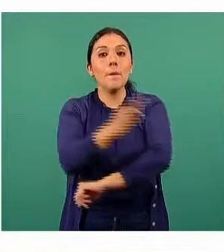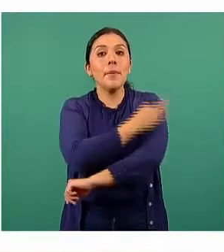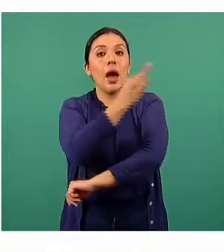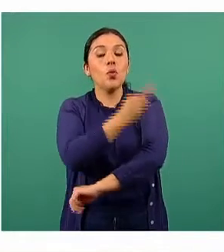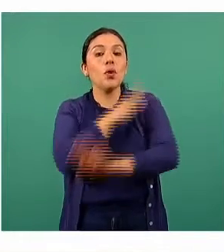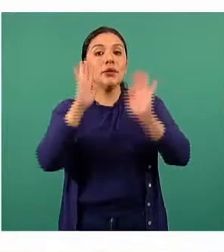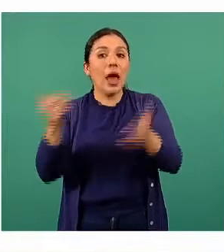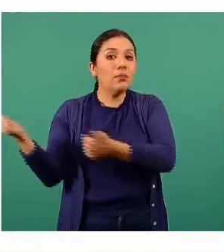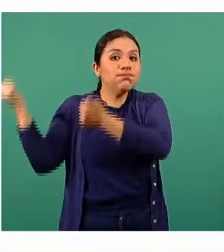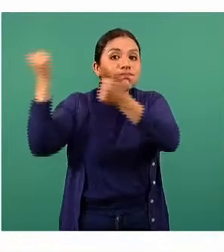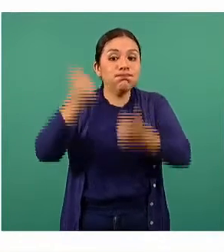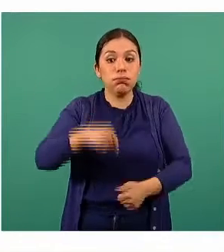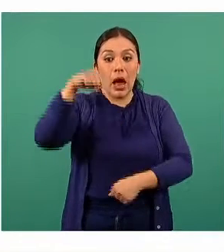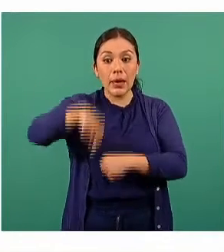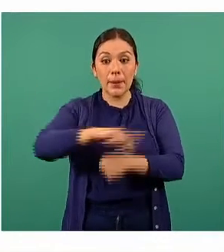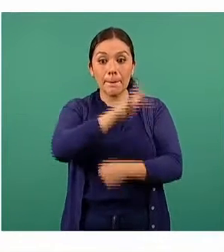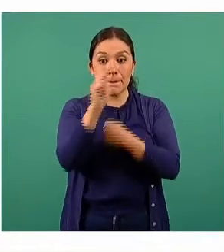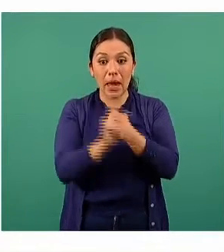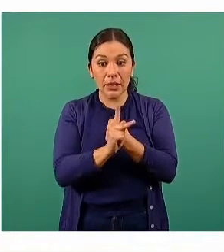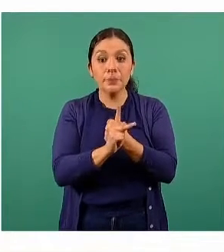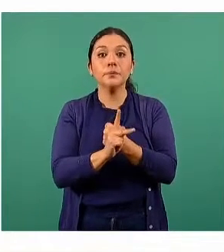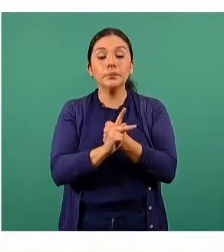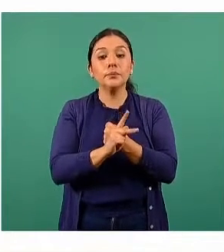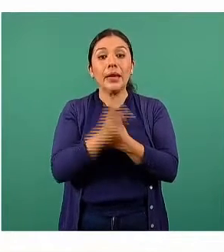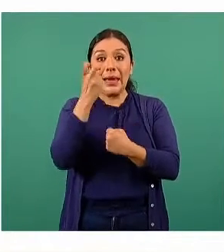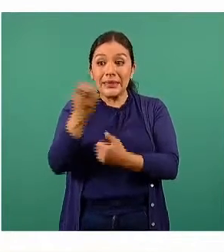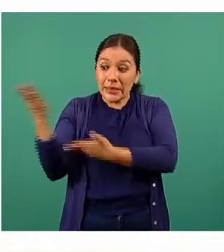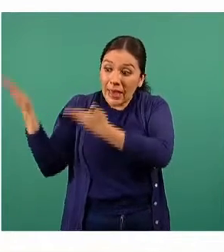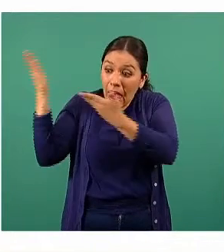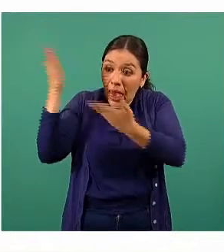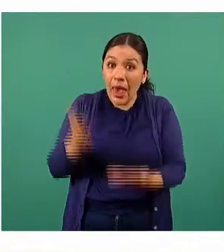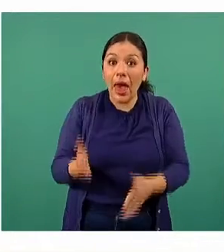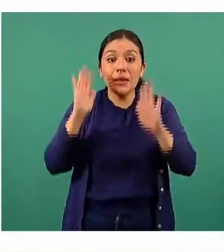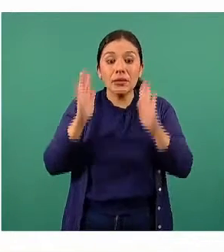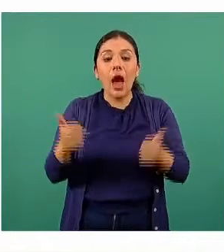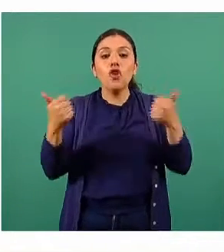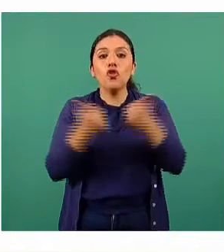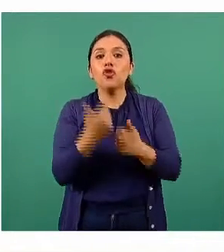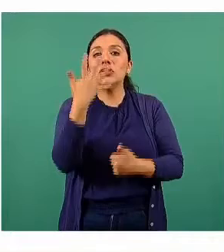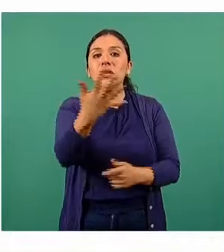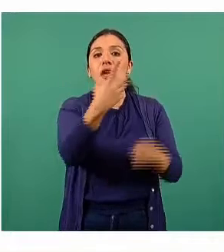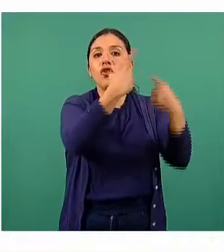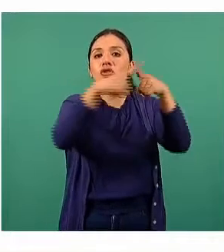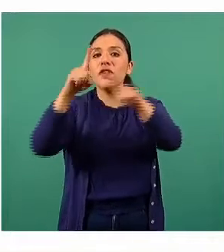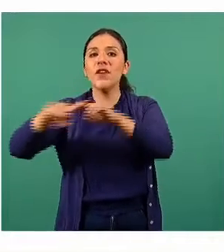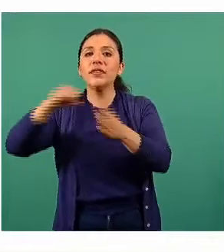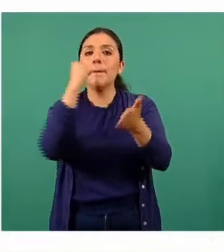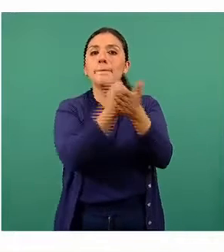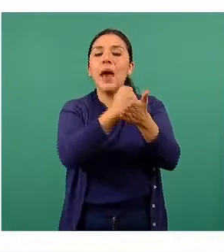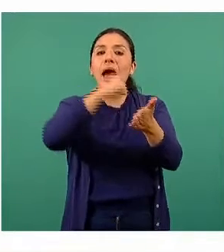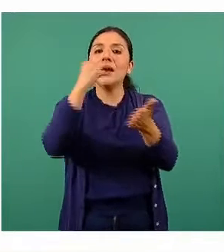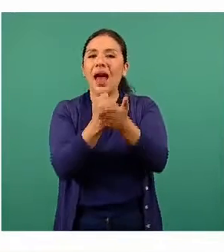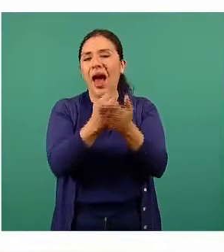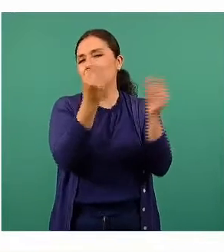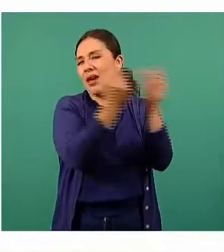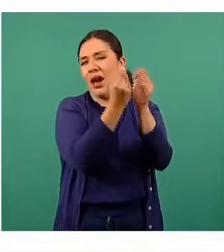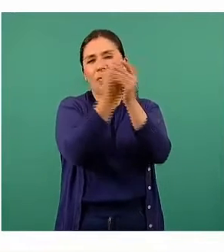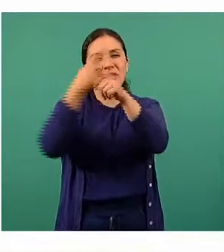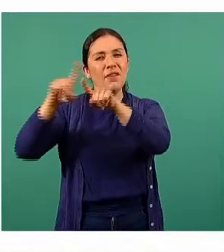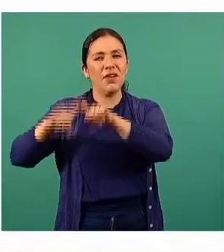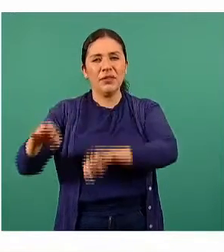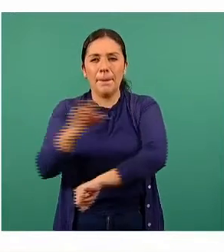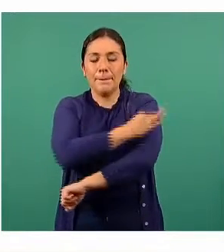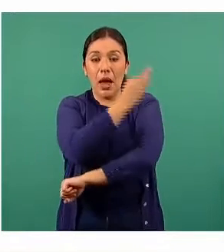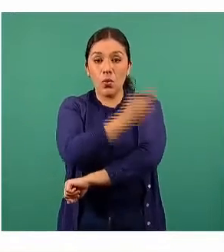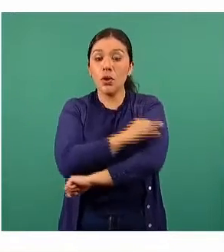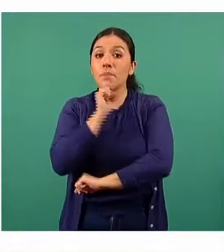42.347.665 dosis que han arribado al país. Y han arribado en estos 5 diferentes marcas, tipos de vacuna,